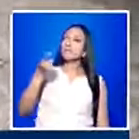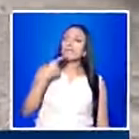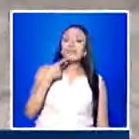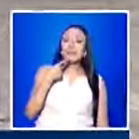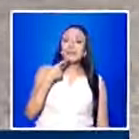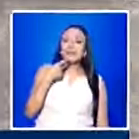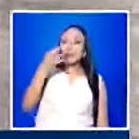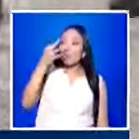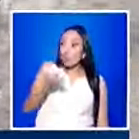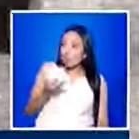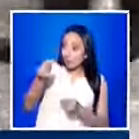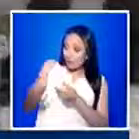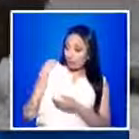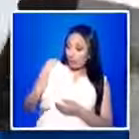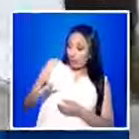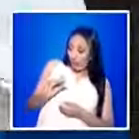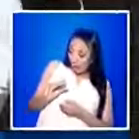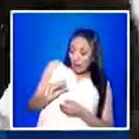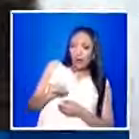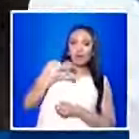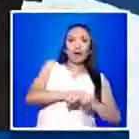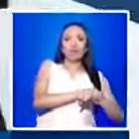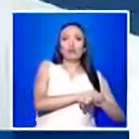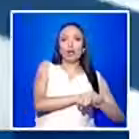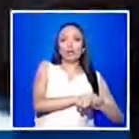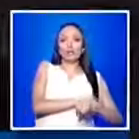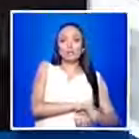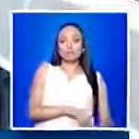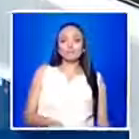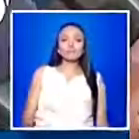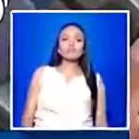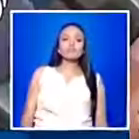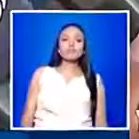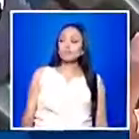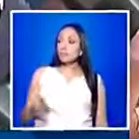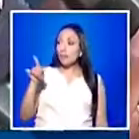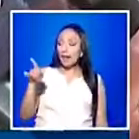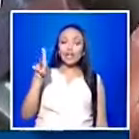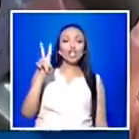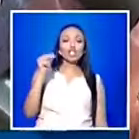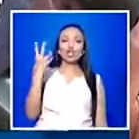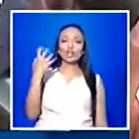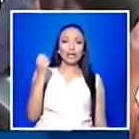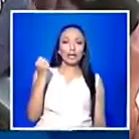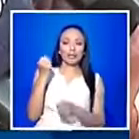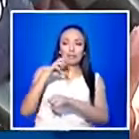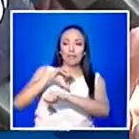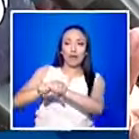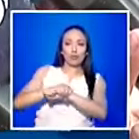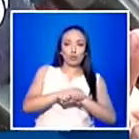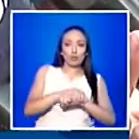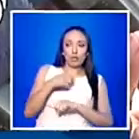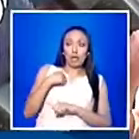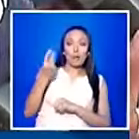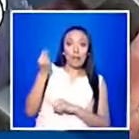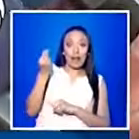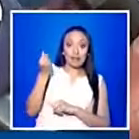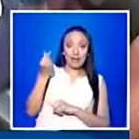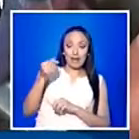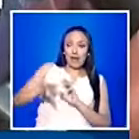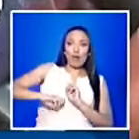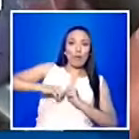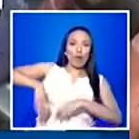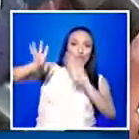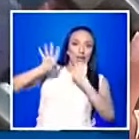cuando recibía el dinero. Quiere evitar que nosotros nos acerquemos a él, lanza este papel